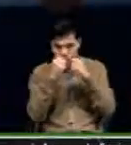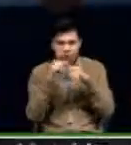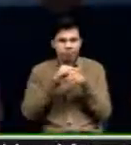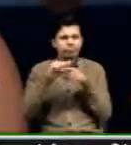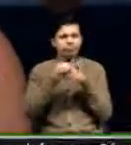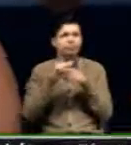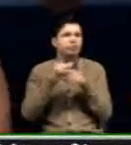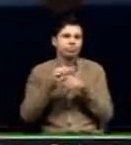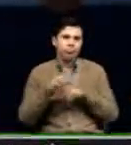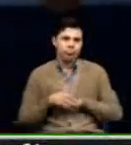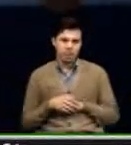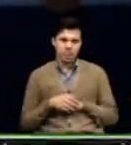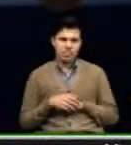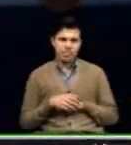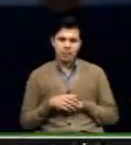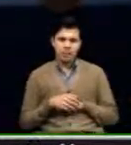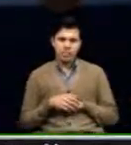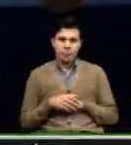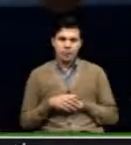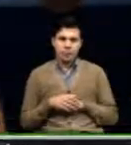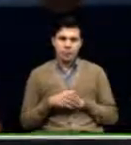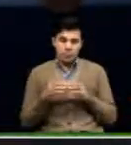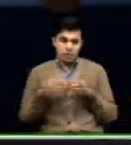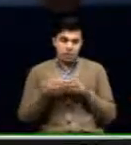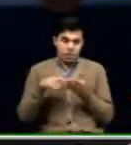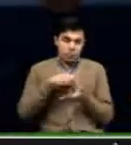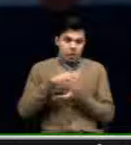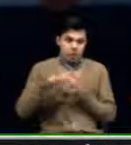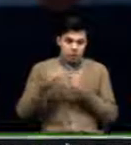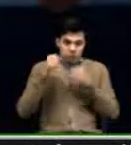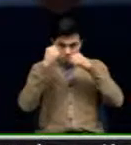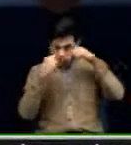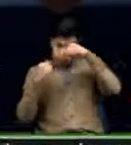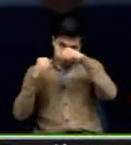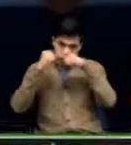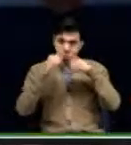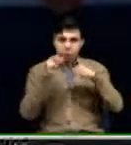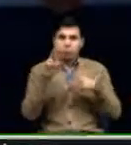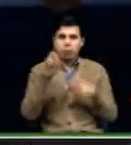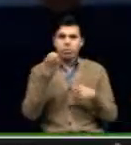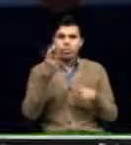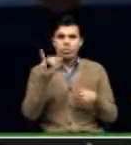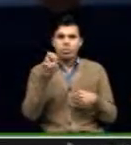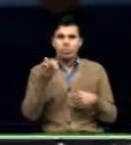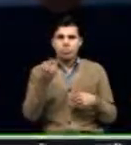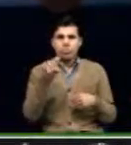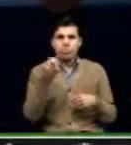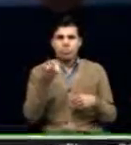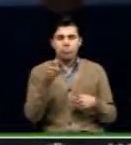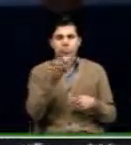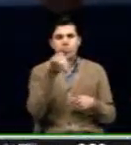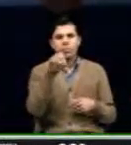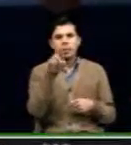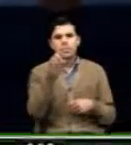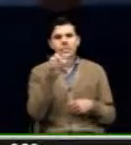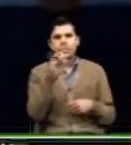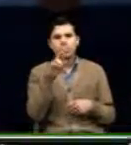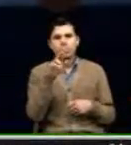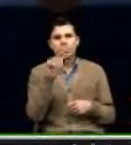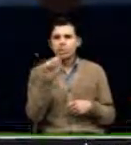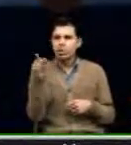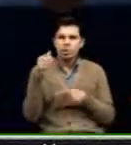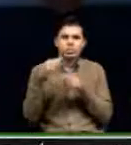Ahorita, la Selección Santander de boxeo está dirigida por el entrenador Robinson Mosquera. Estamos haciendo 2 unidades de entrenamiento